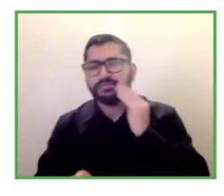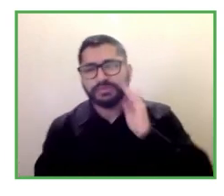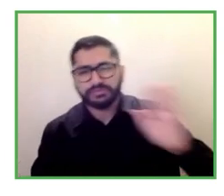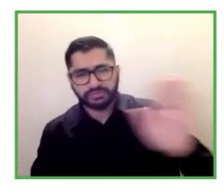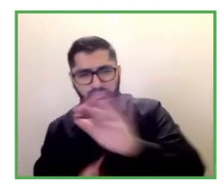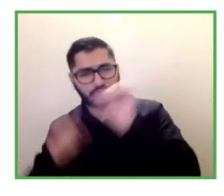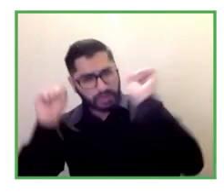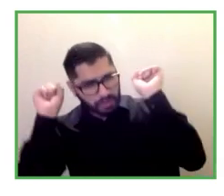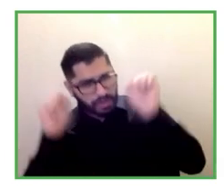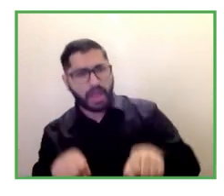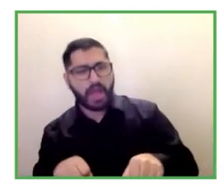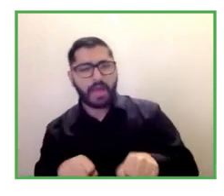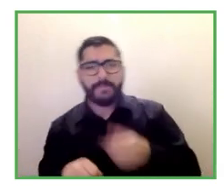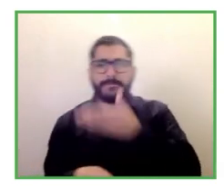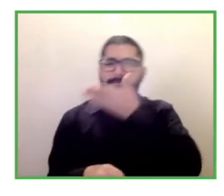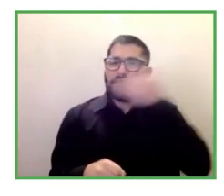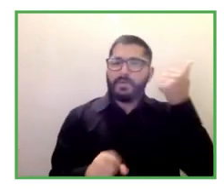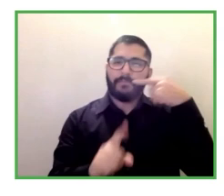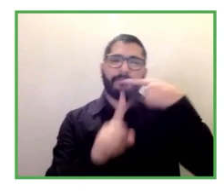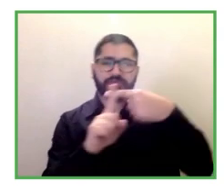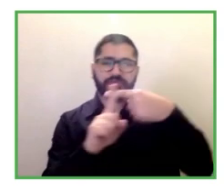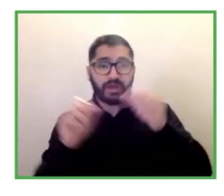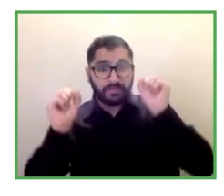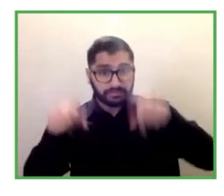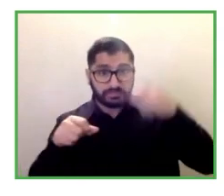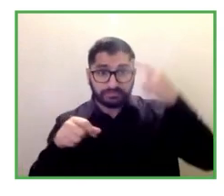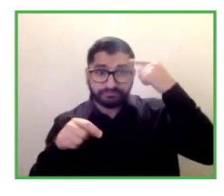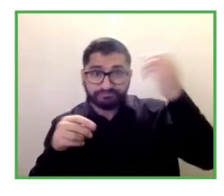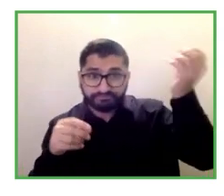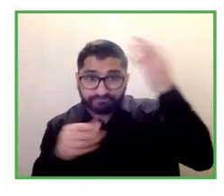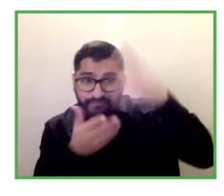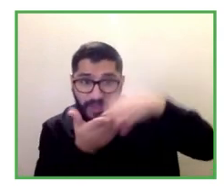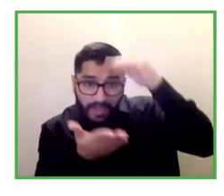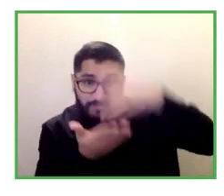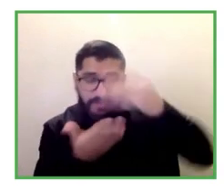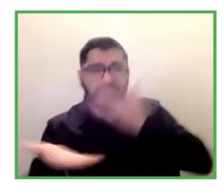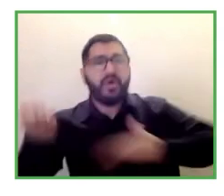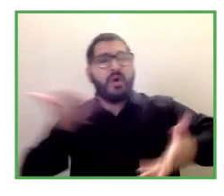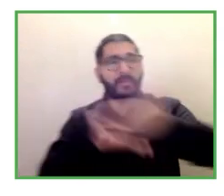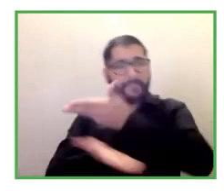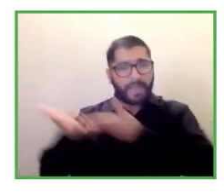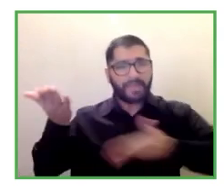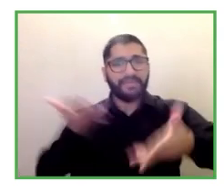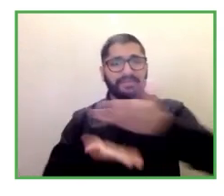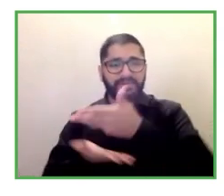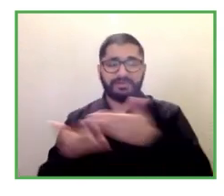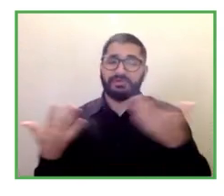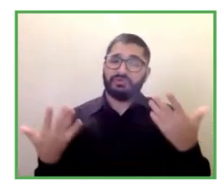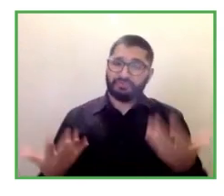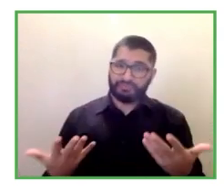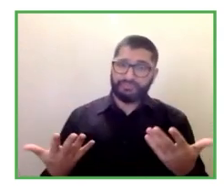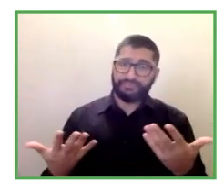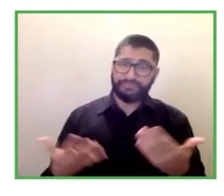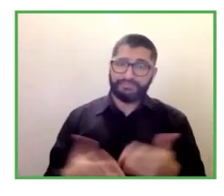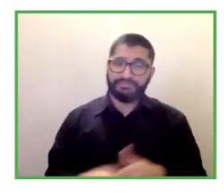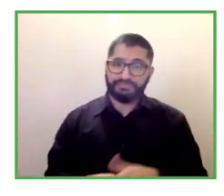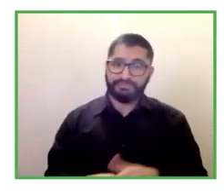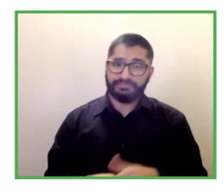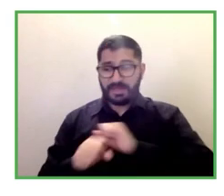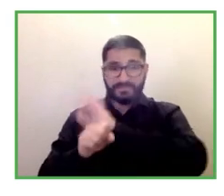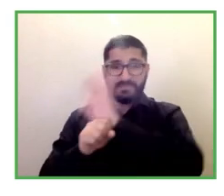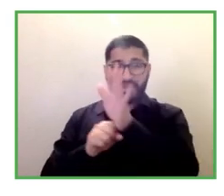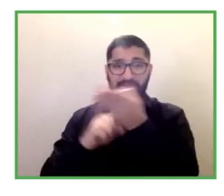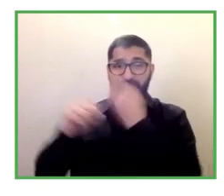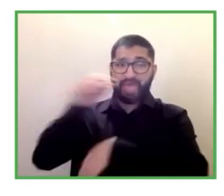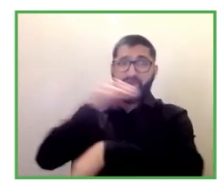otros. Y como dije anteriormente, el COVID es, bueno, un limón, ¿cierto? Muchos